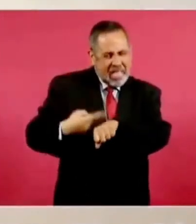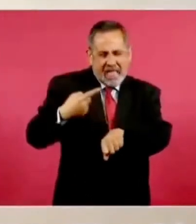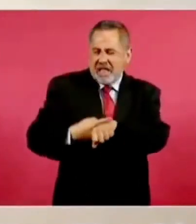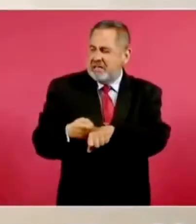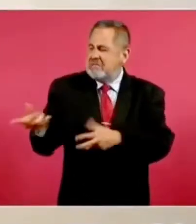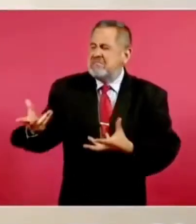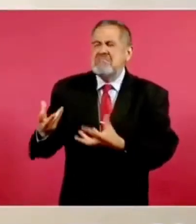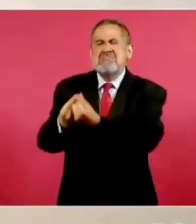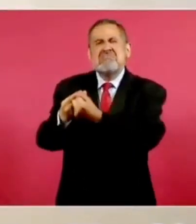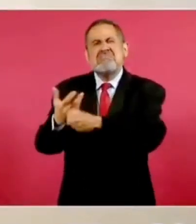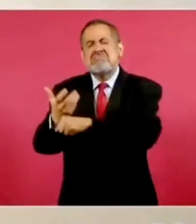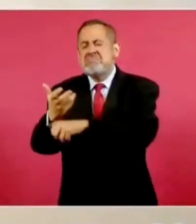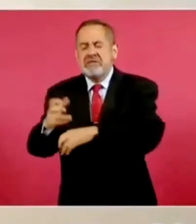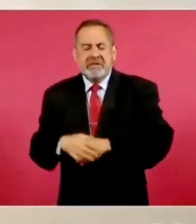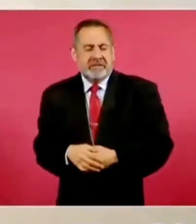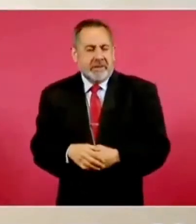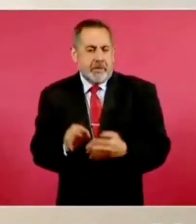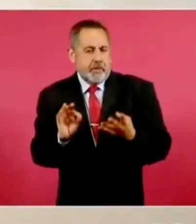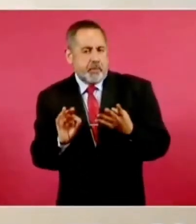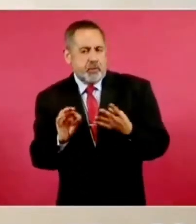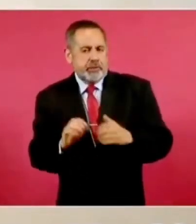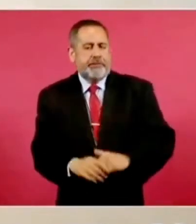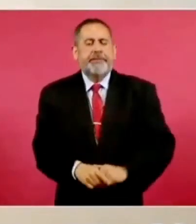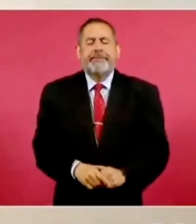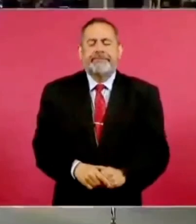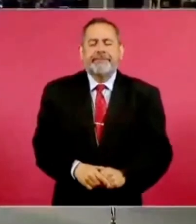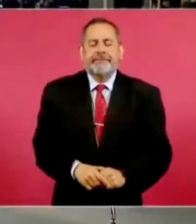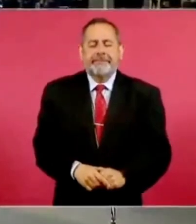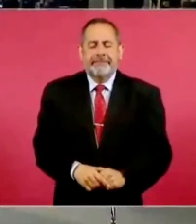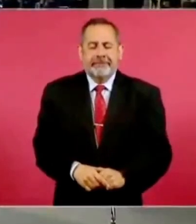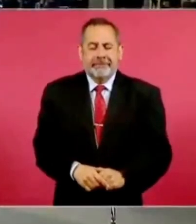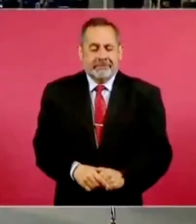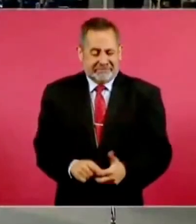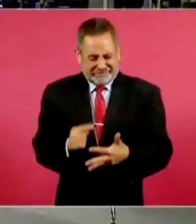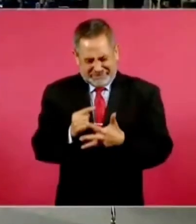americano, cierro comillas.